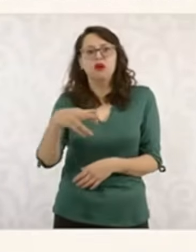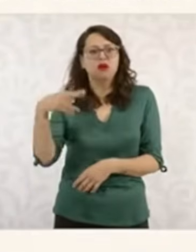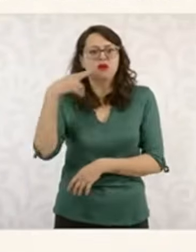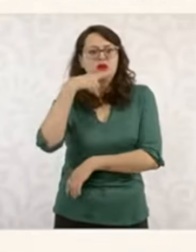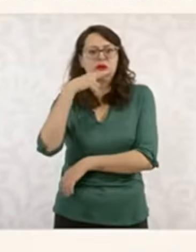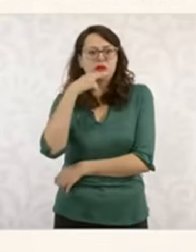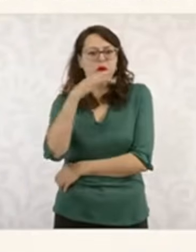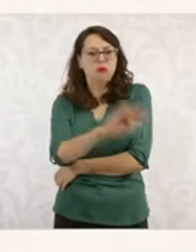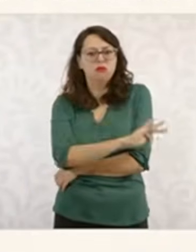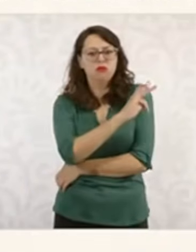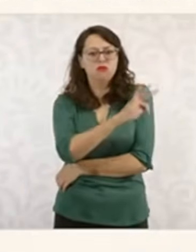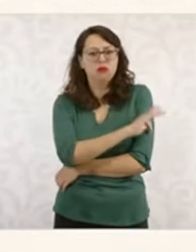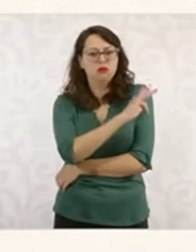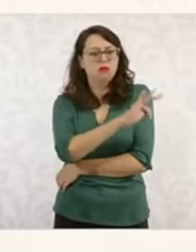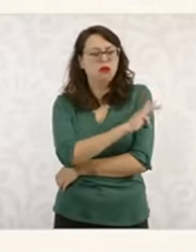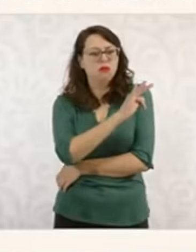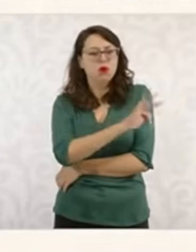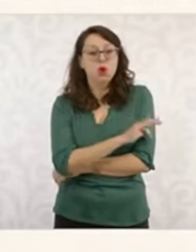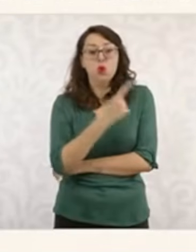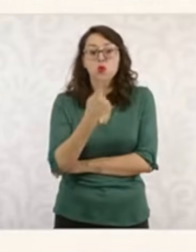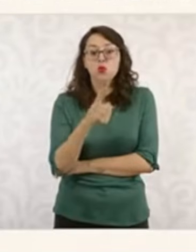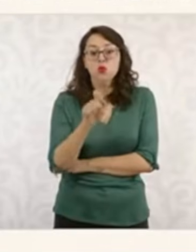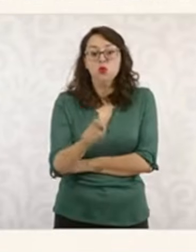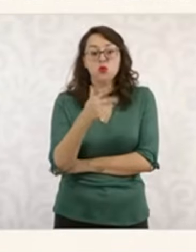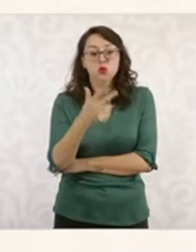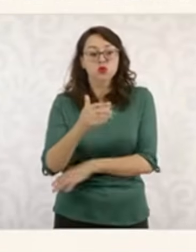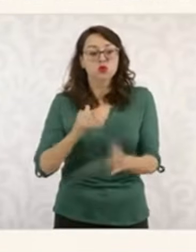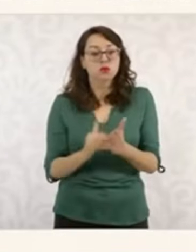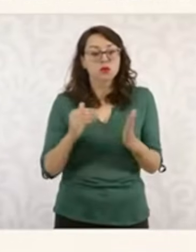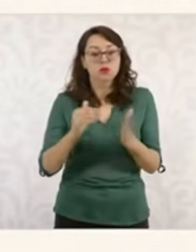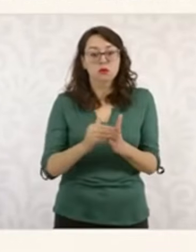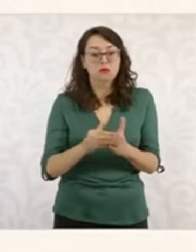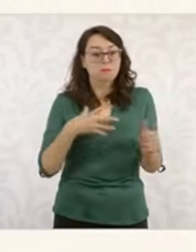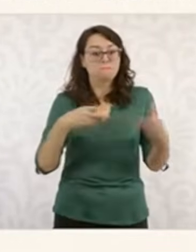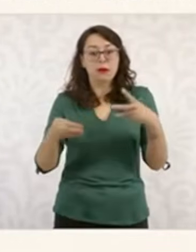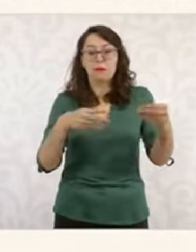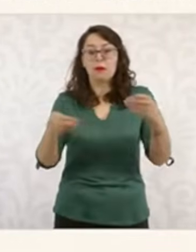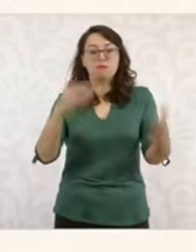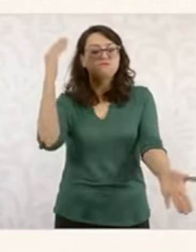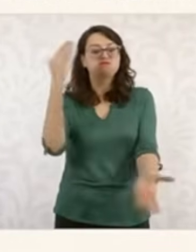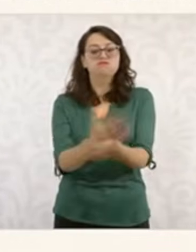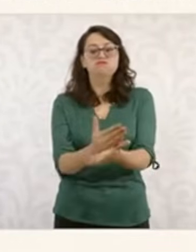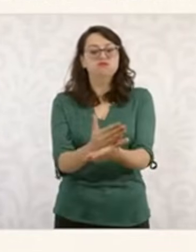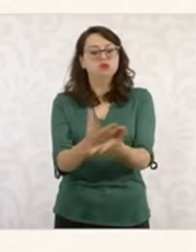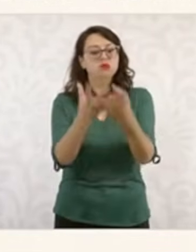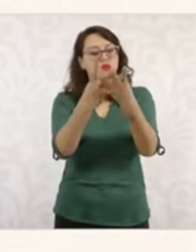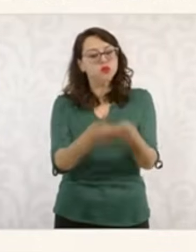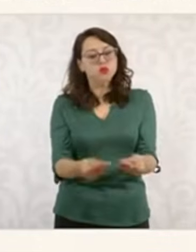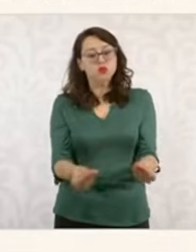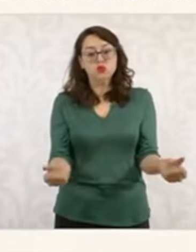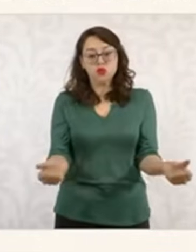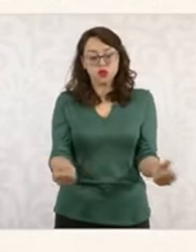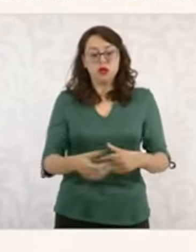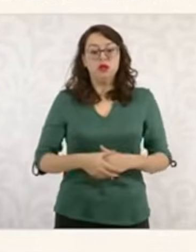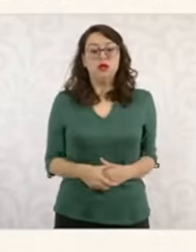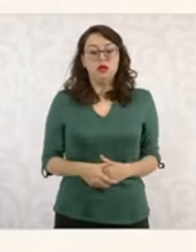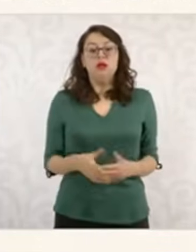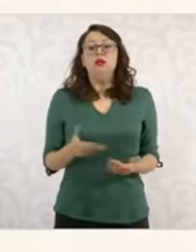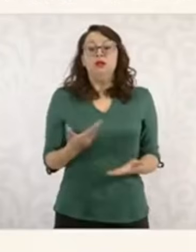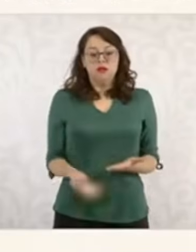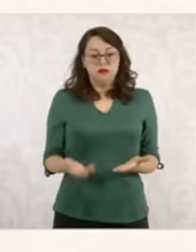de vacunas logramos abatir el brote en sarampión en Chihuahua. En la